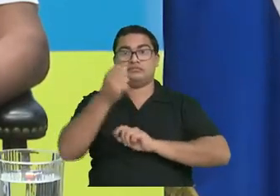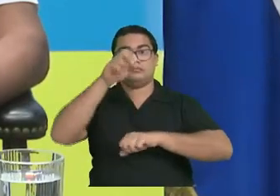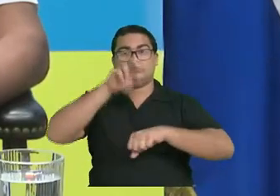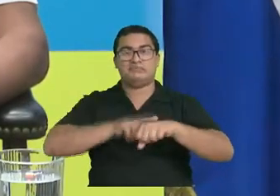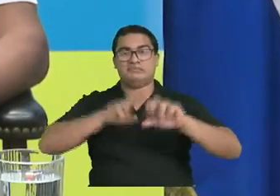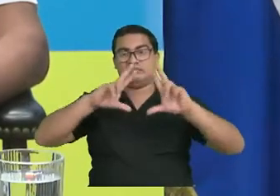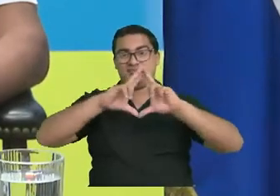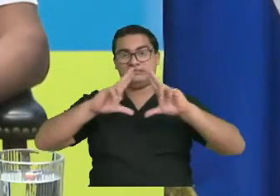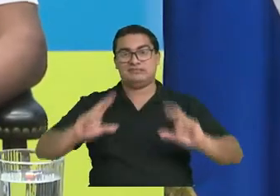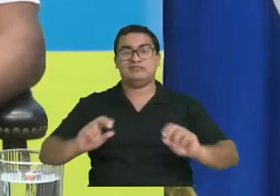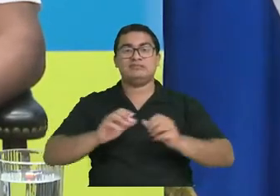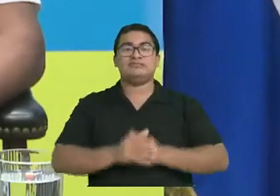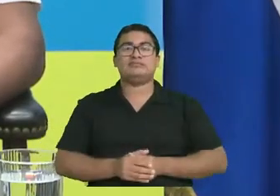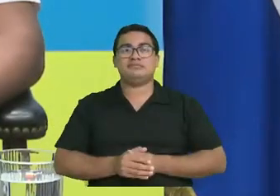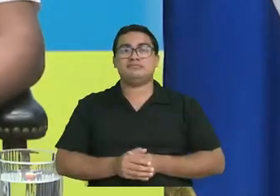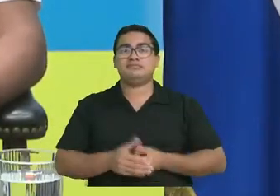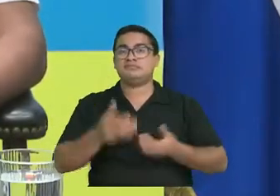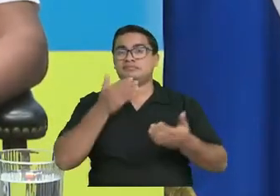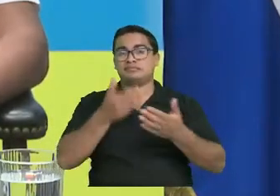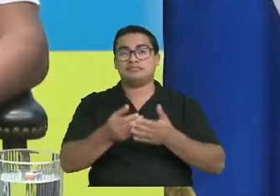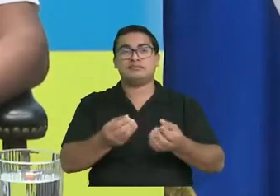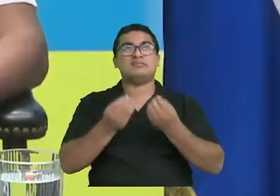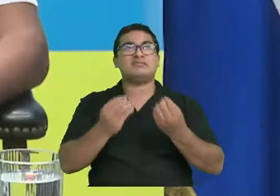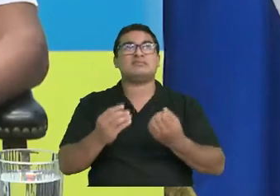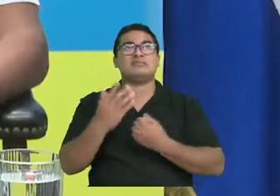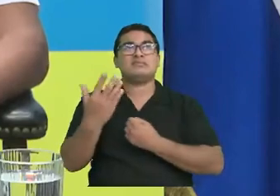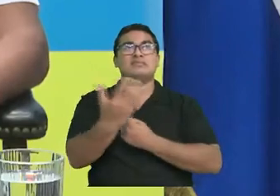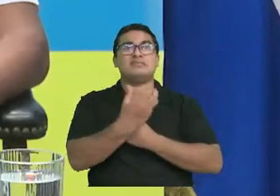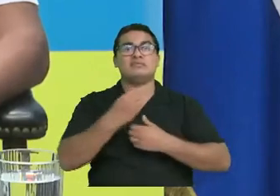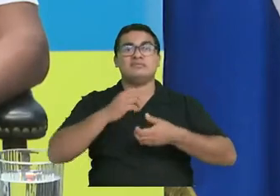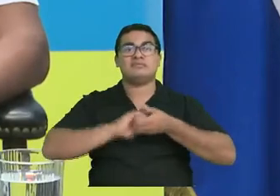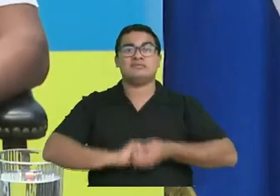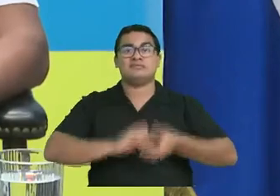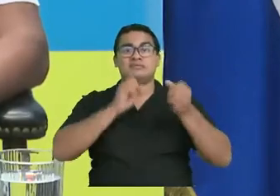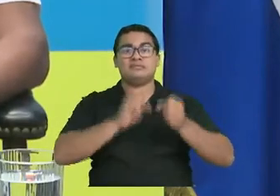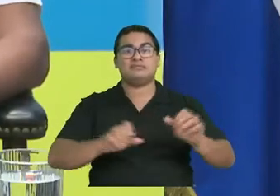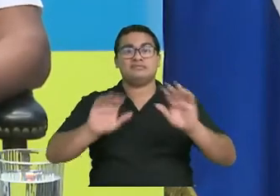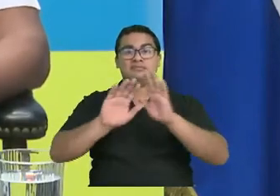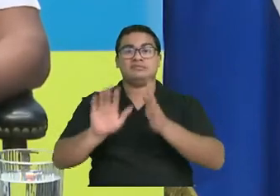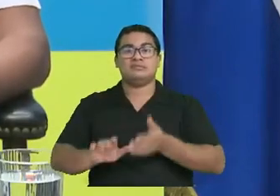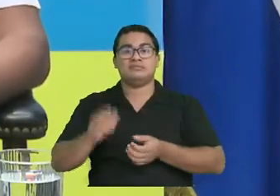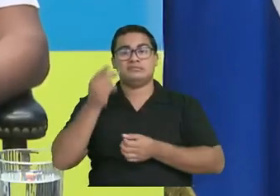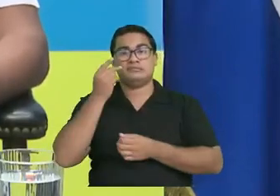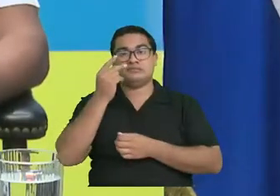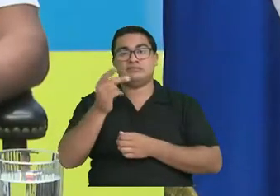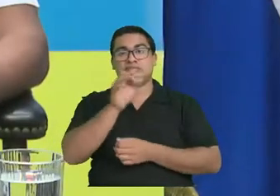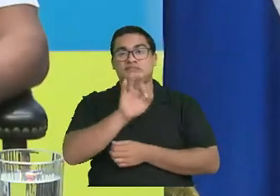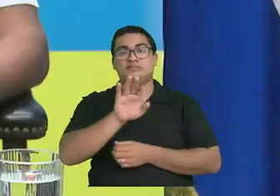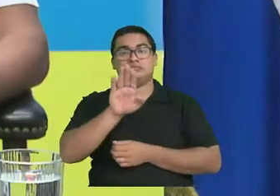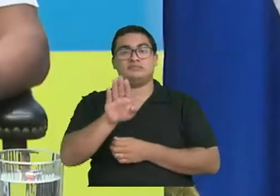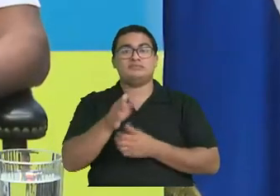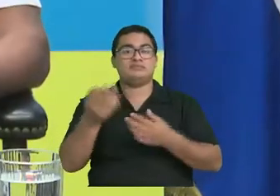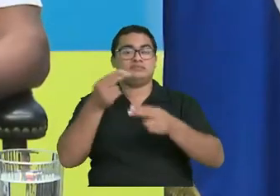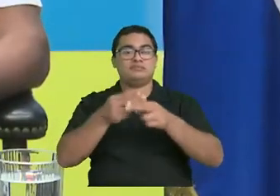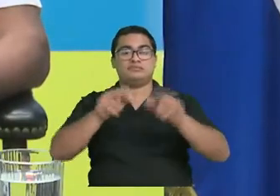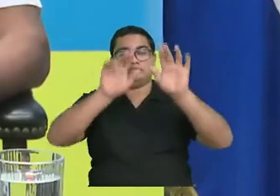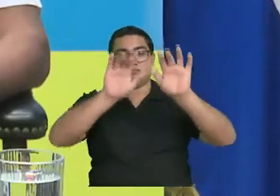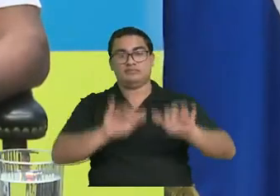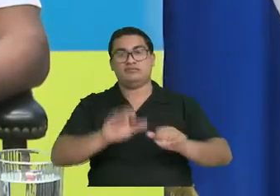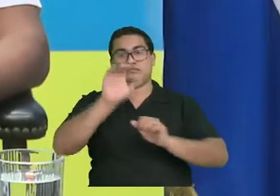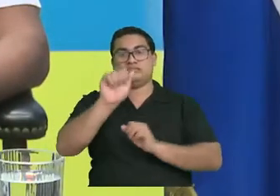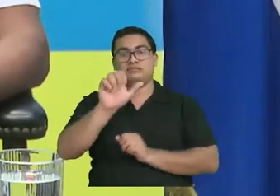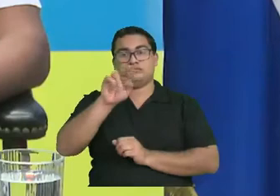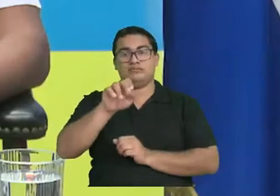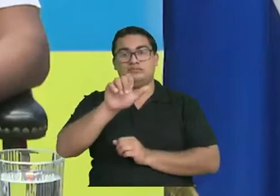el canal de la Asamblea Nacional. Gracias a todos los amigos y amigas que nos ven a través de Facebook. Nosotros aparecemos en esta red social como